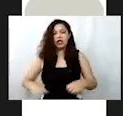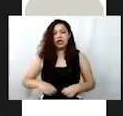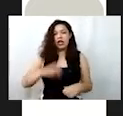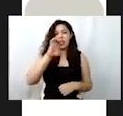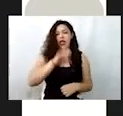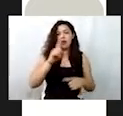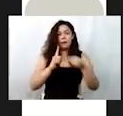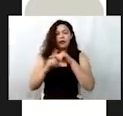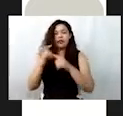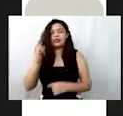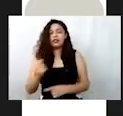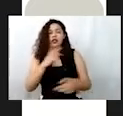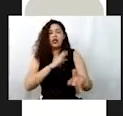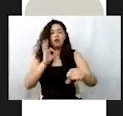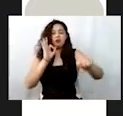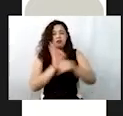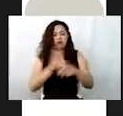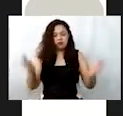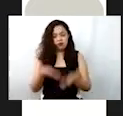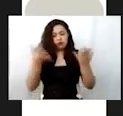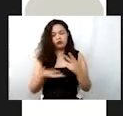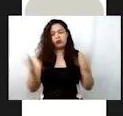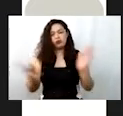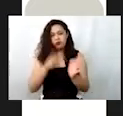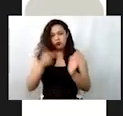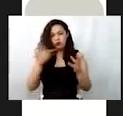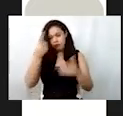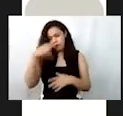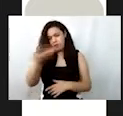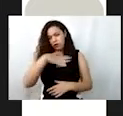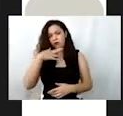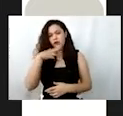Proteger, restaurar y promover el uso sostenible de los ecosistemas terrestres.